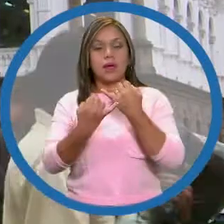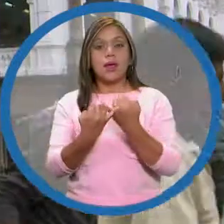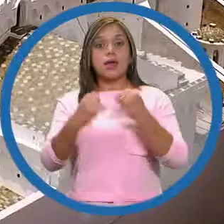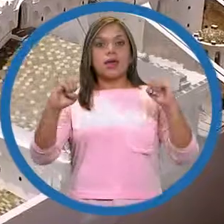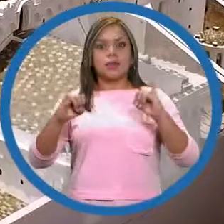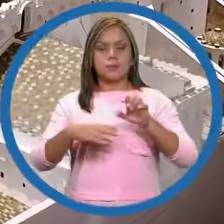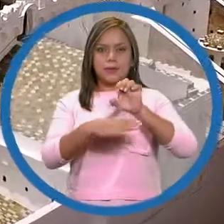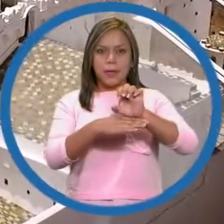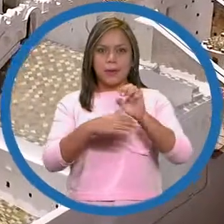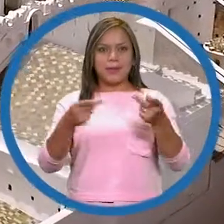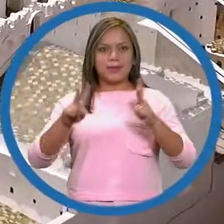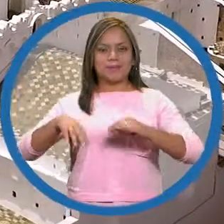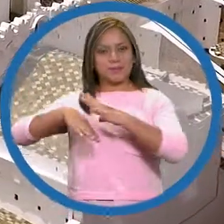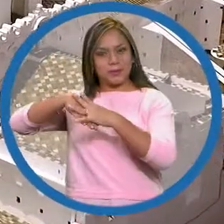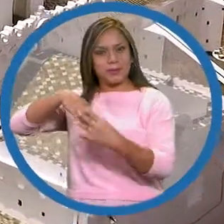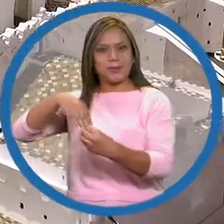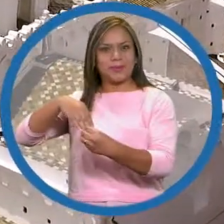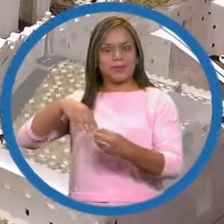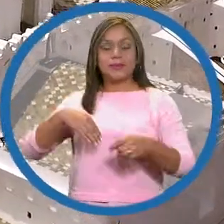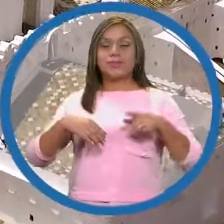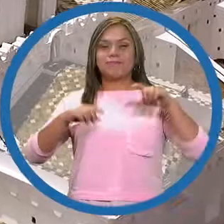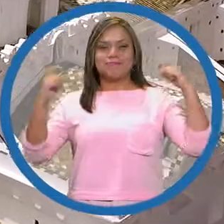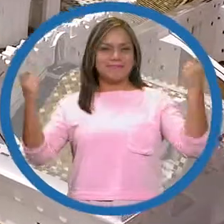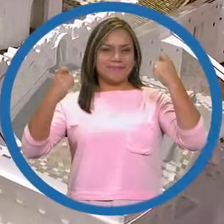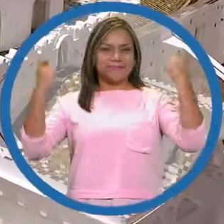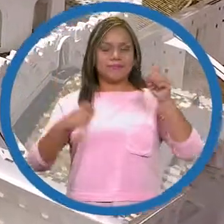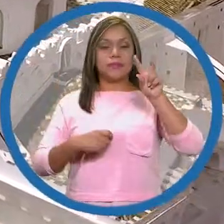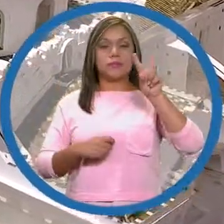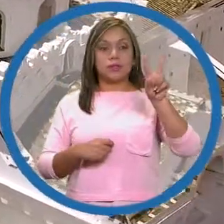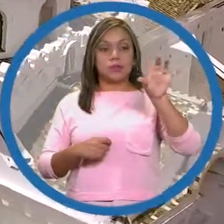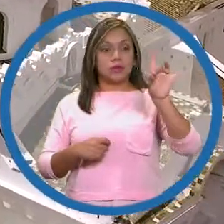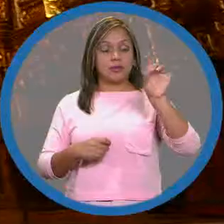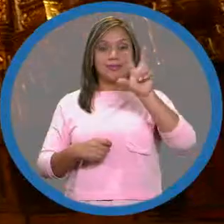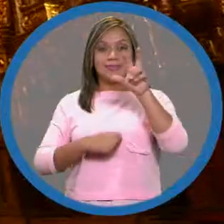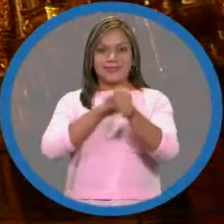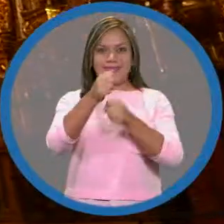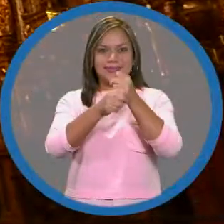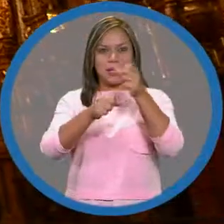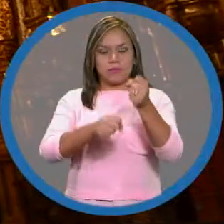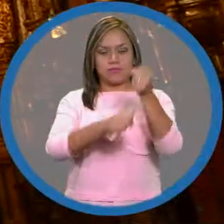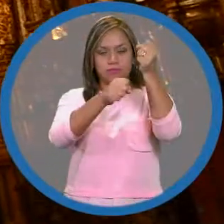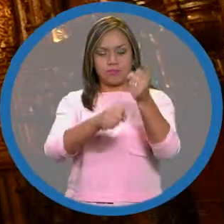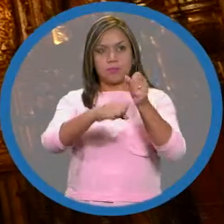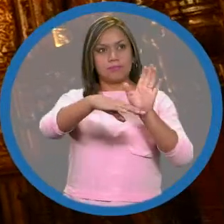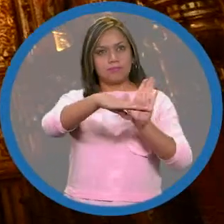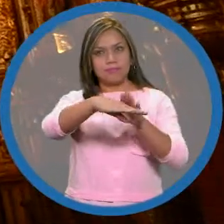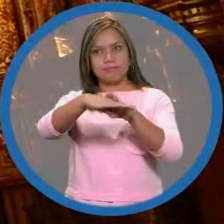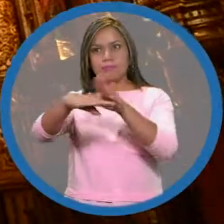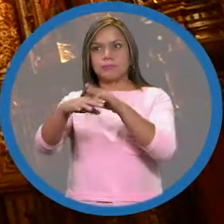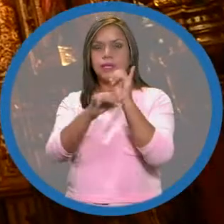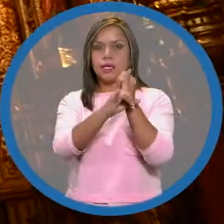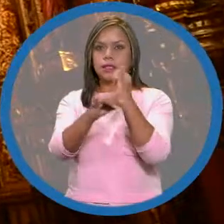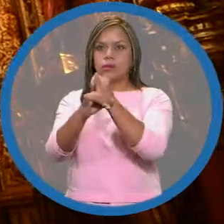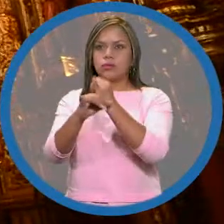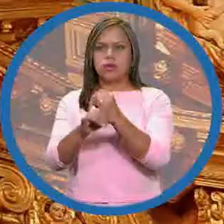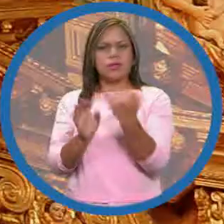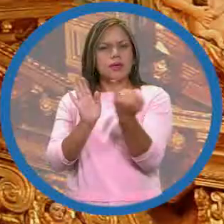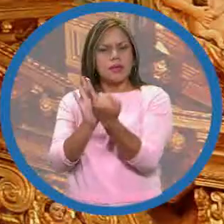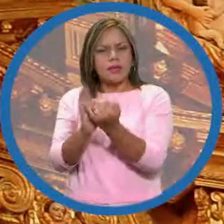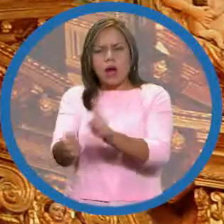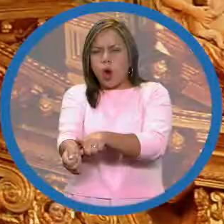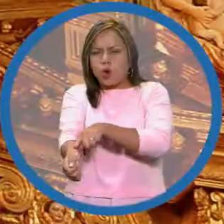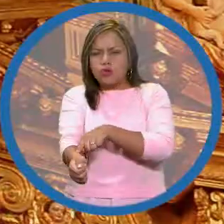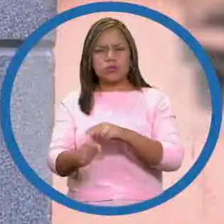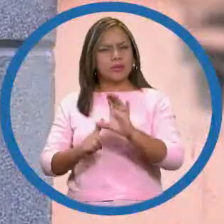Sudamérica. Al conmemorar los 483 años de fundación, exhortó a las instituciones a salvaguardar el patrimonio